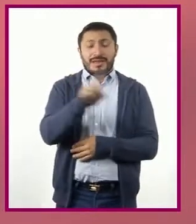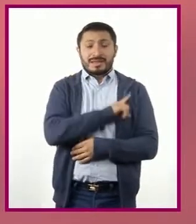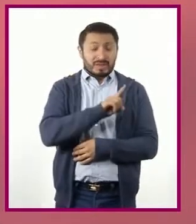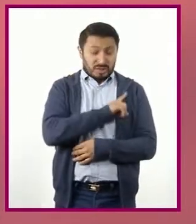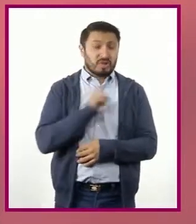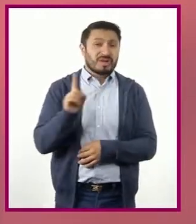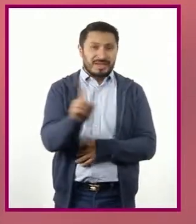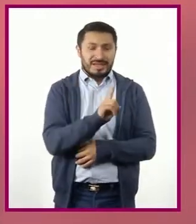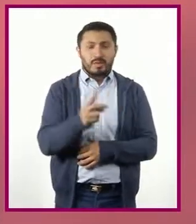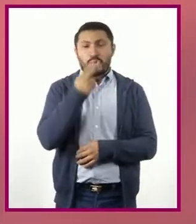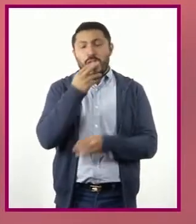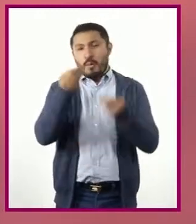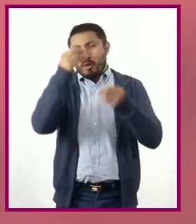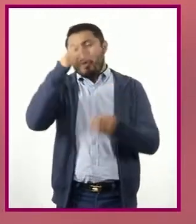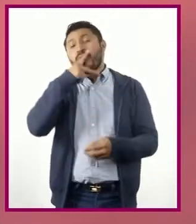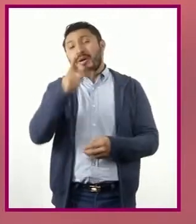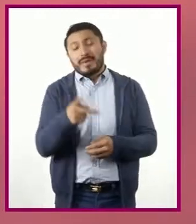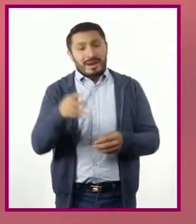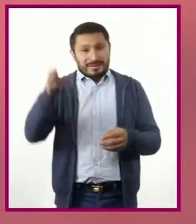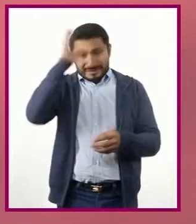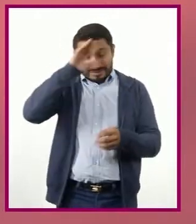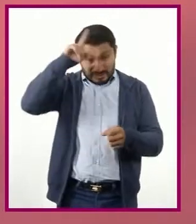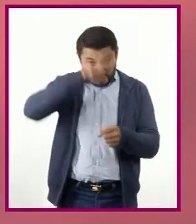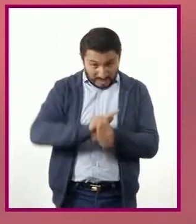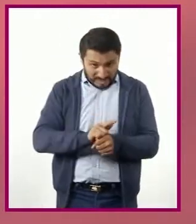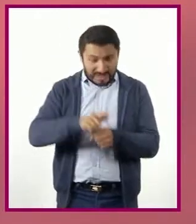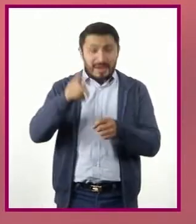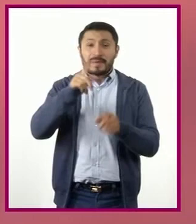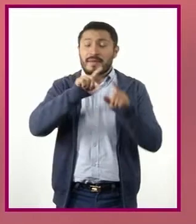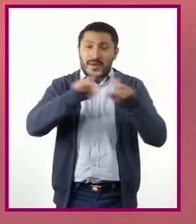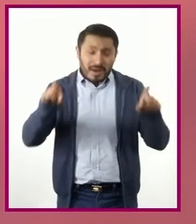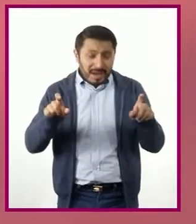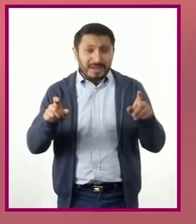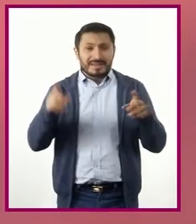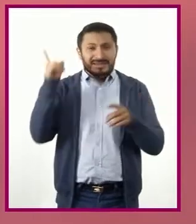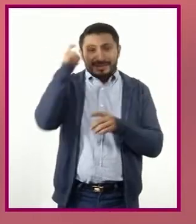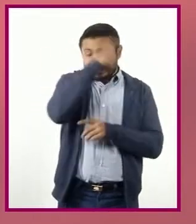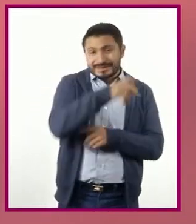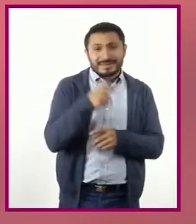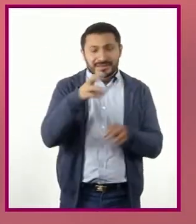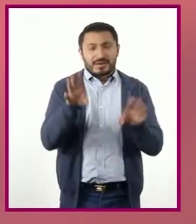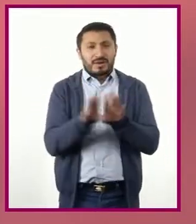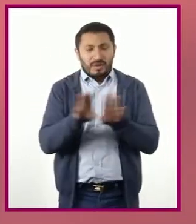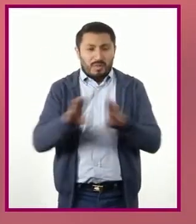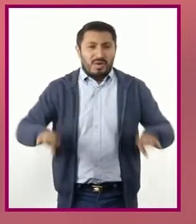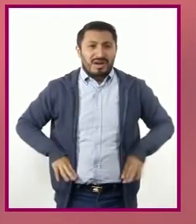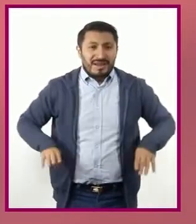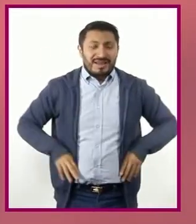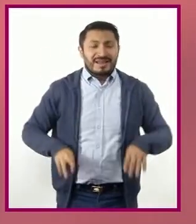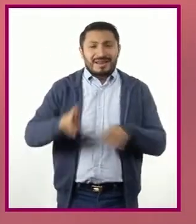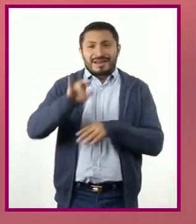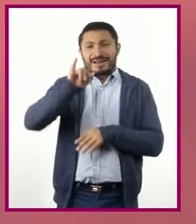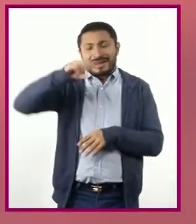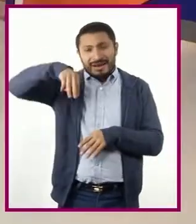usaba muchas palabras cultas y frases complicadas. Quevedo se burla de ese estilo